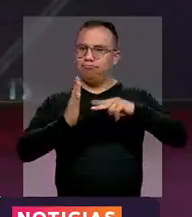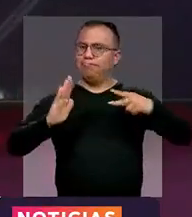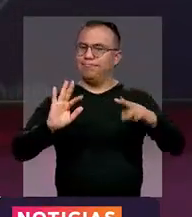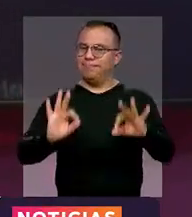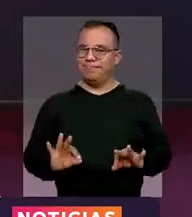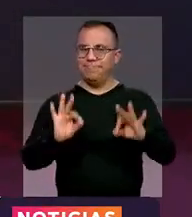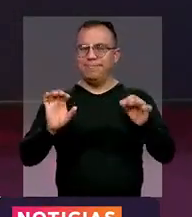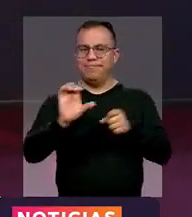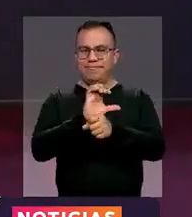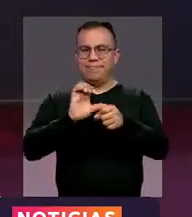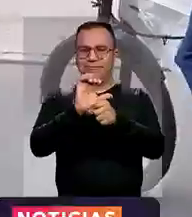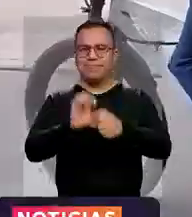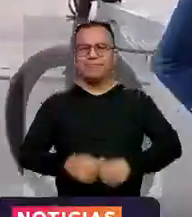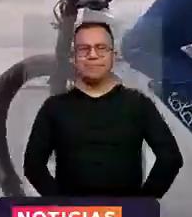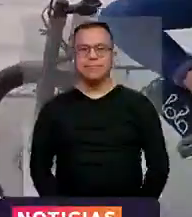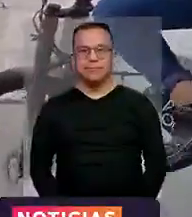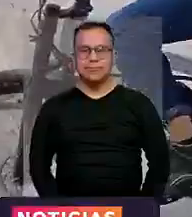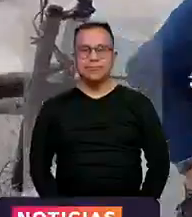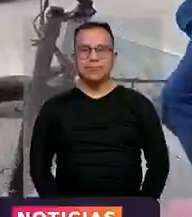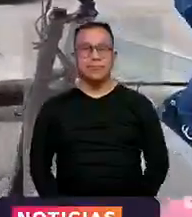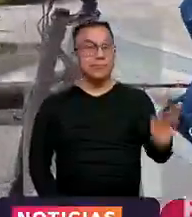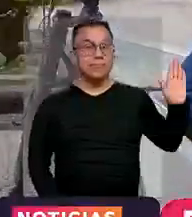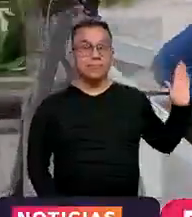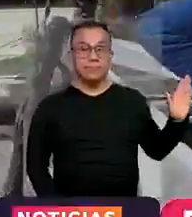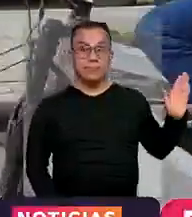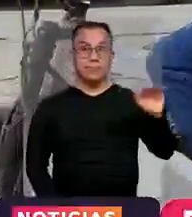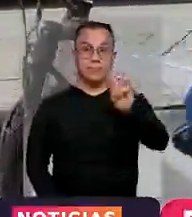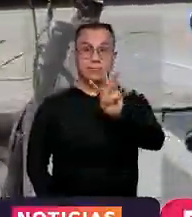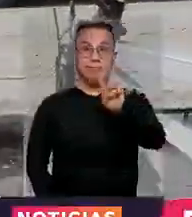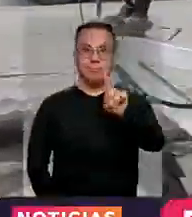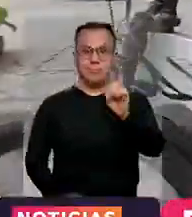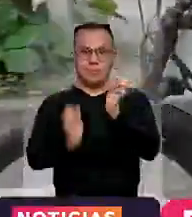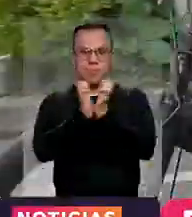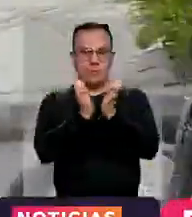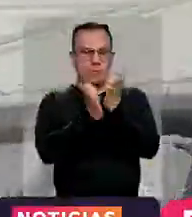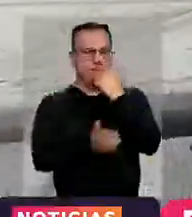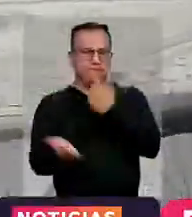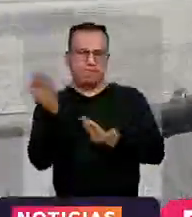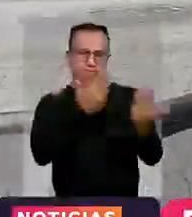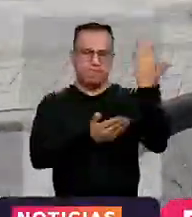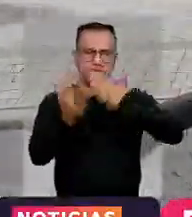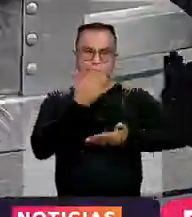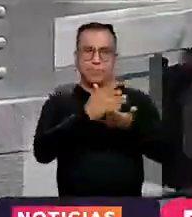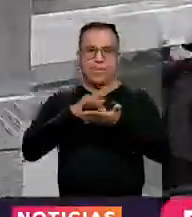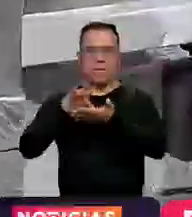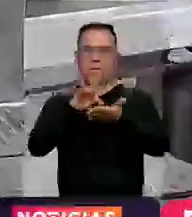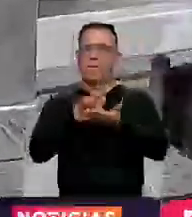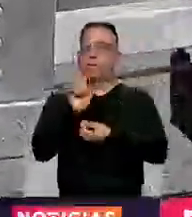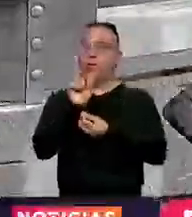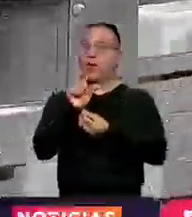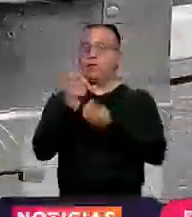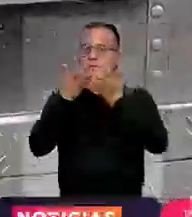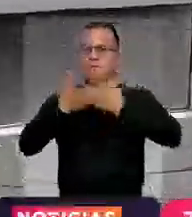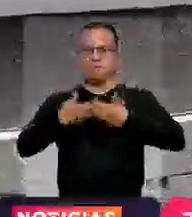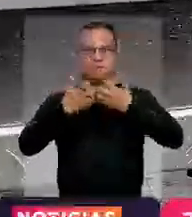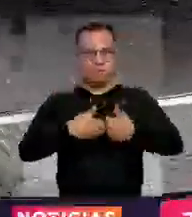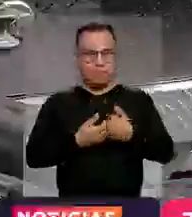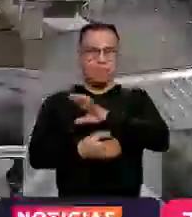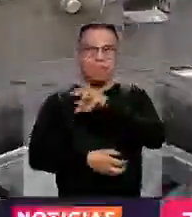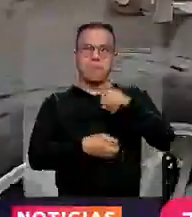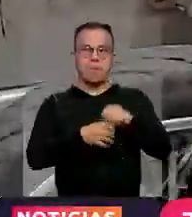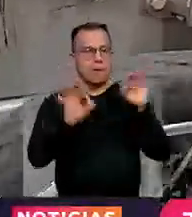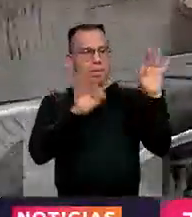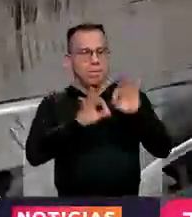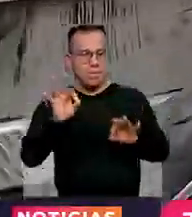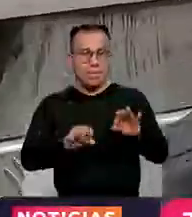tecnología en la ciudad. El 31 de mayo finalizó el piloto en el que participaron 11 empresas e incluyó logística